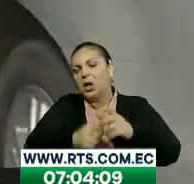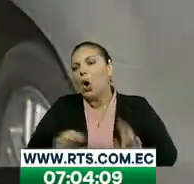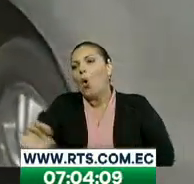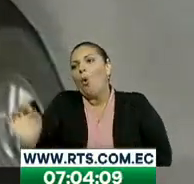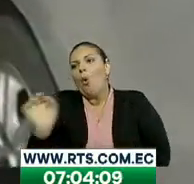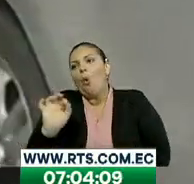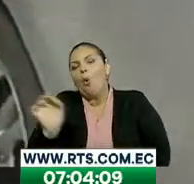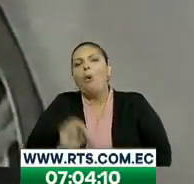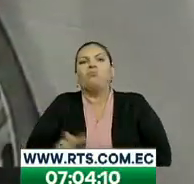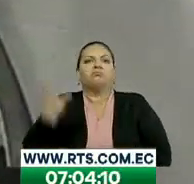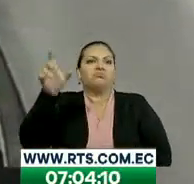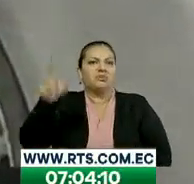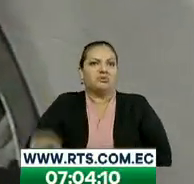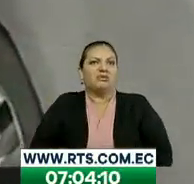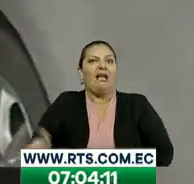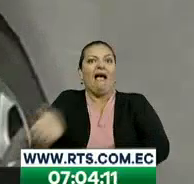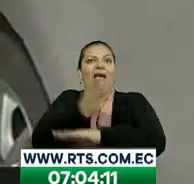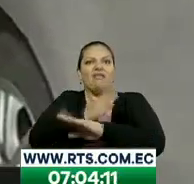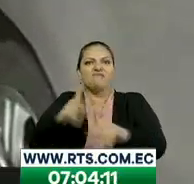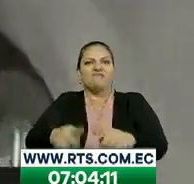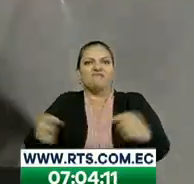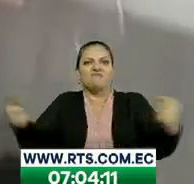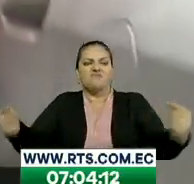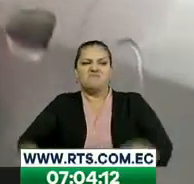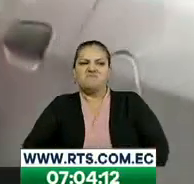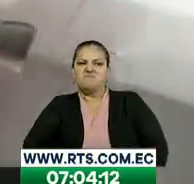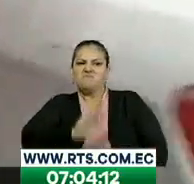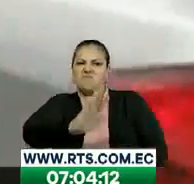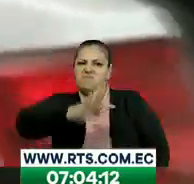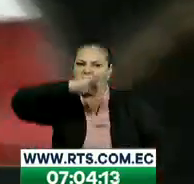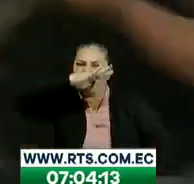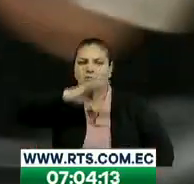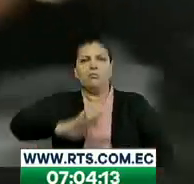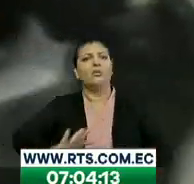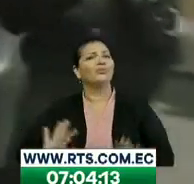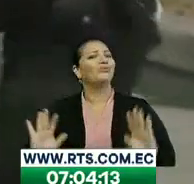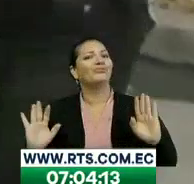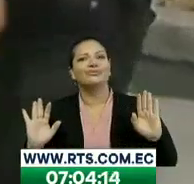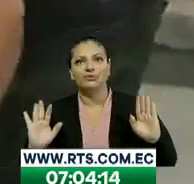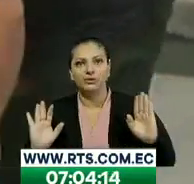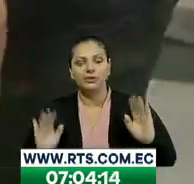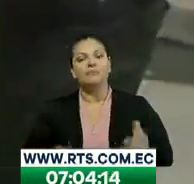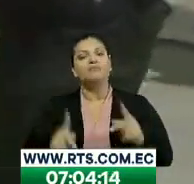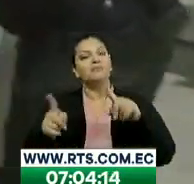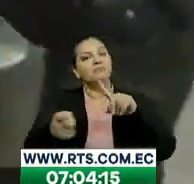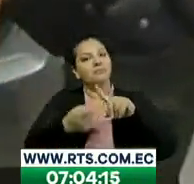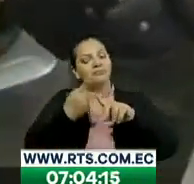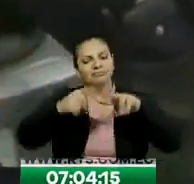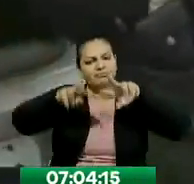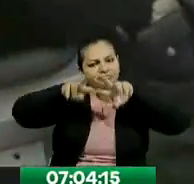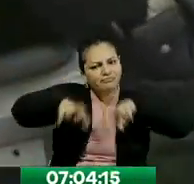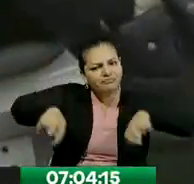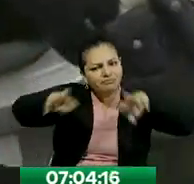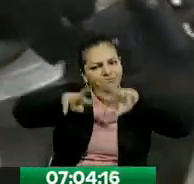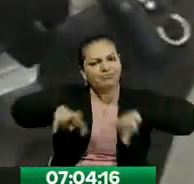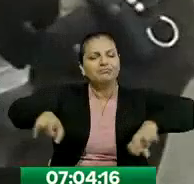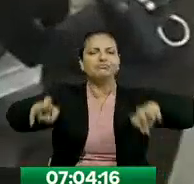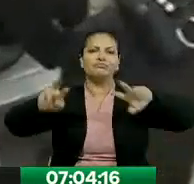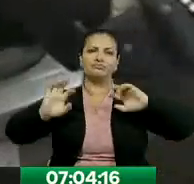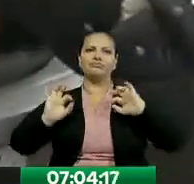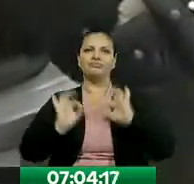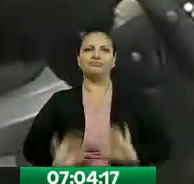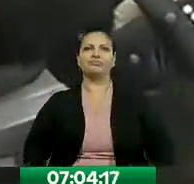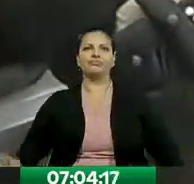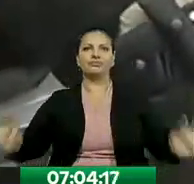otras personas. Entonces las investigaciones resultarán, nos darán el resultado para establecer de qué mismo se trataba.